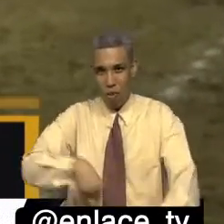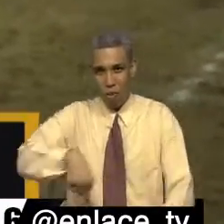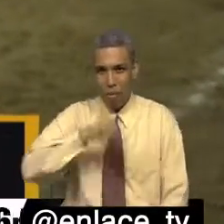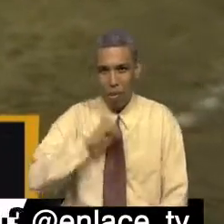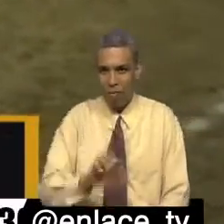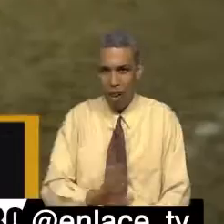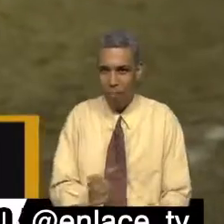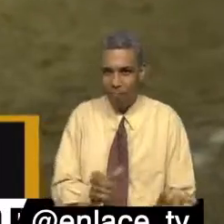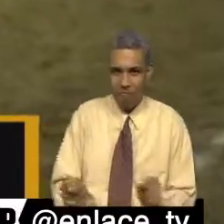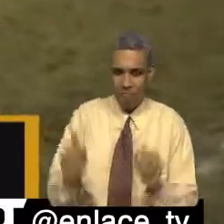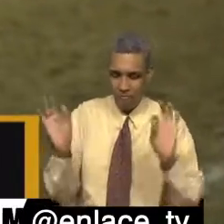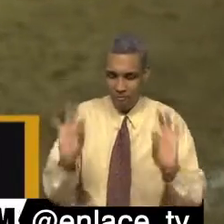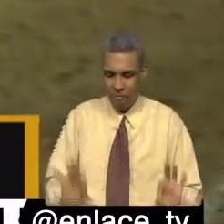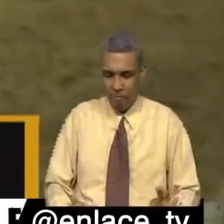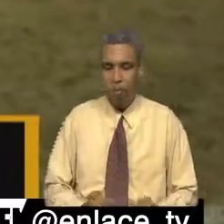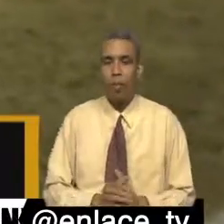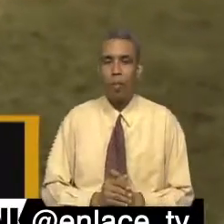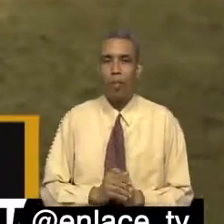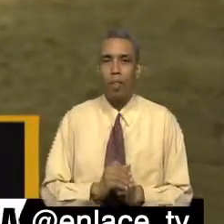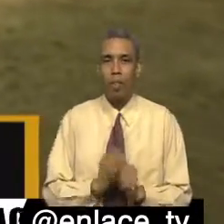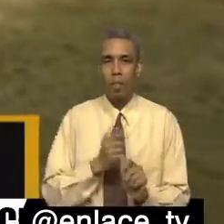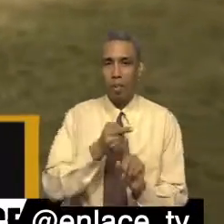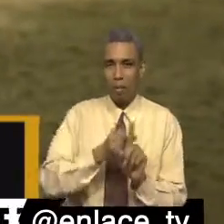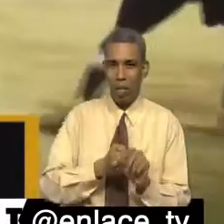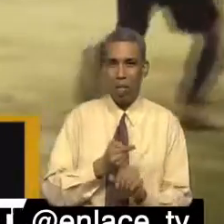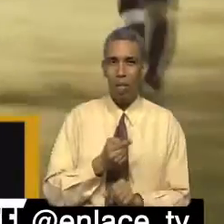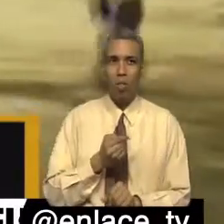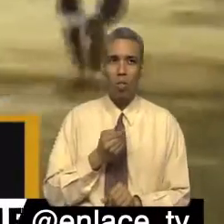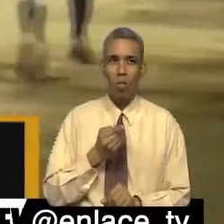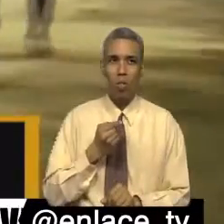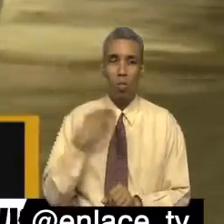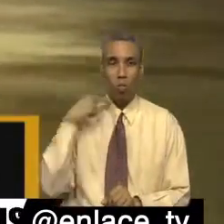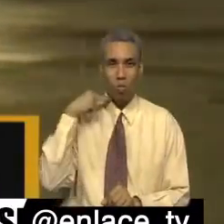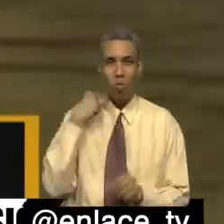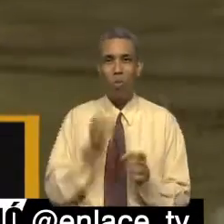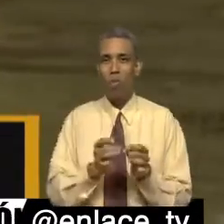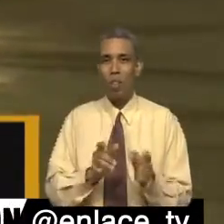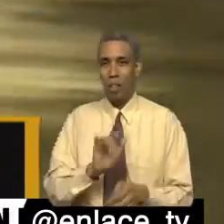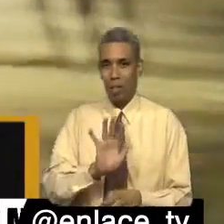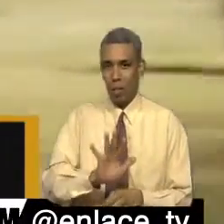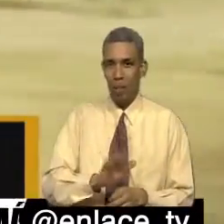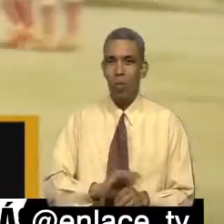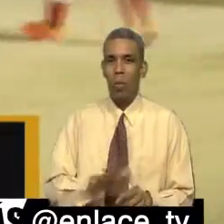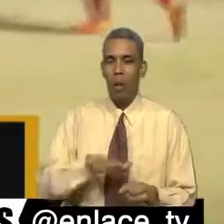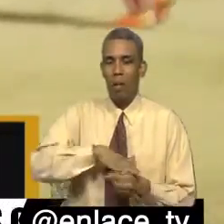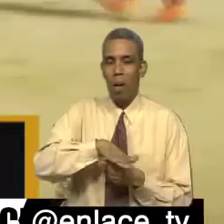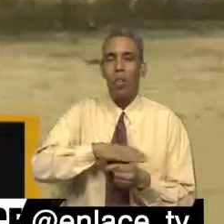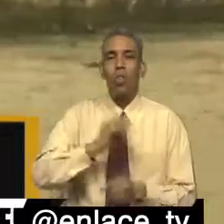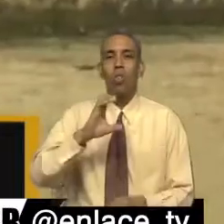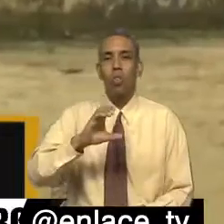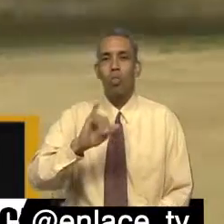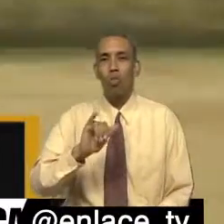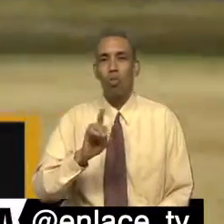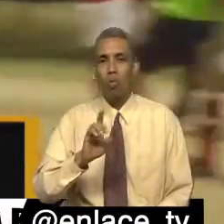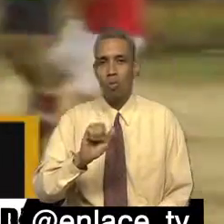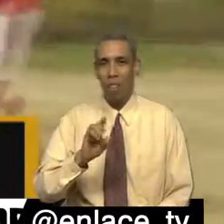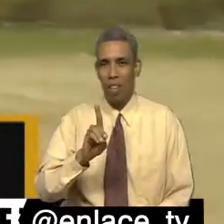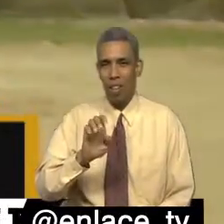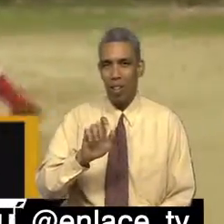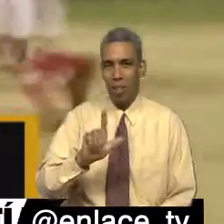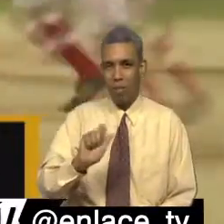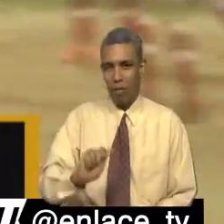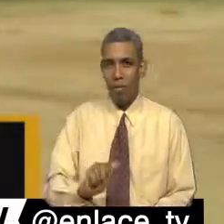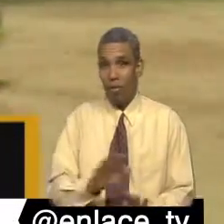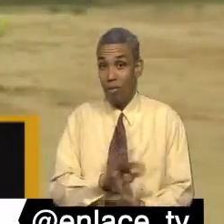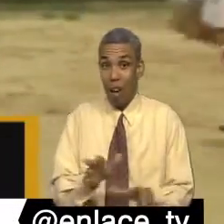Este domingo 5 de noviembre inicia el torneo de veteranos en la polideportiva del barrio Ciudadela Pipatón, actividad deportiva del campeonato navideño de